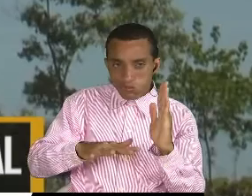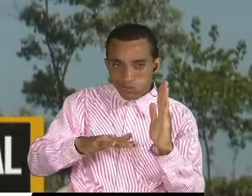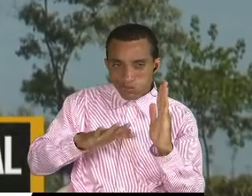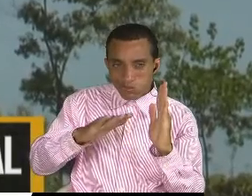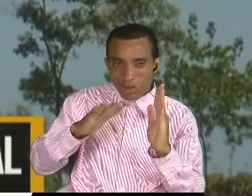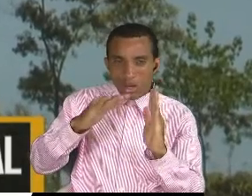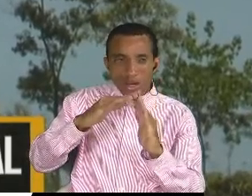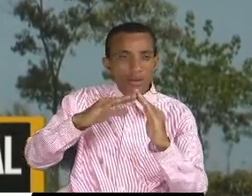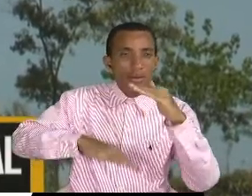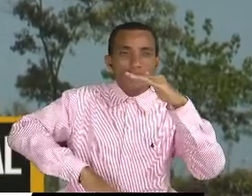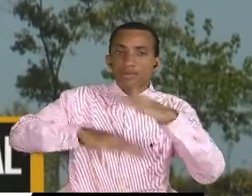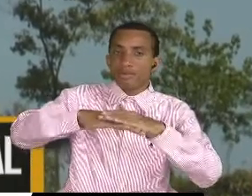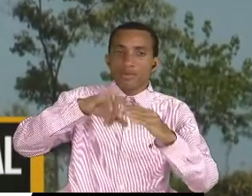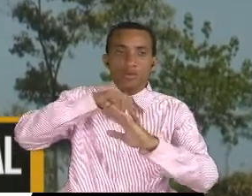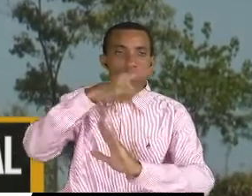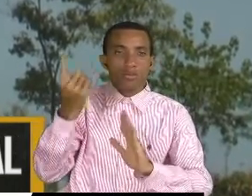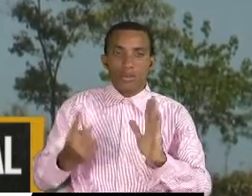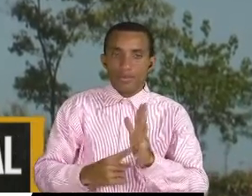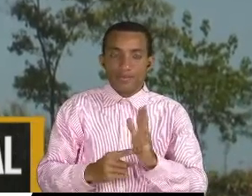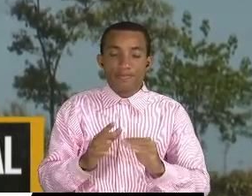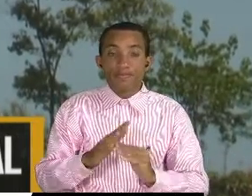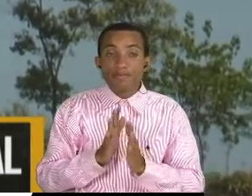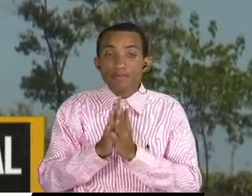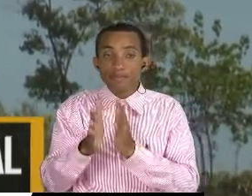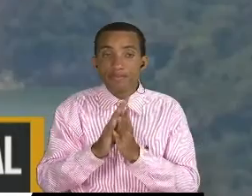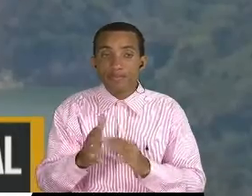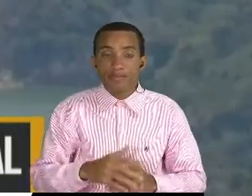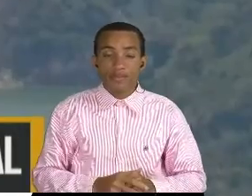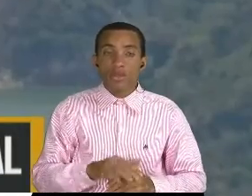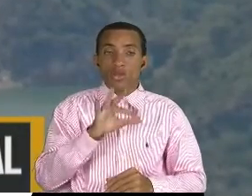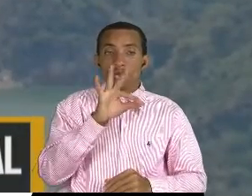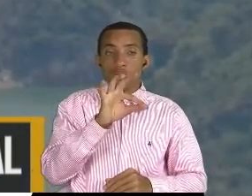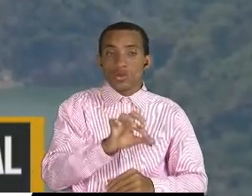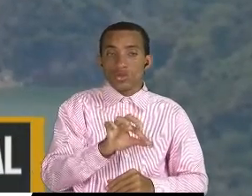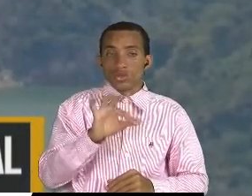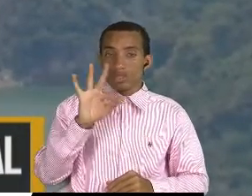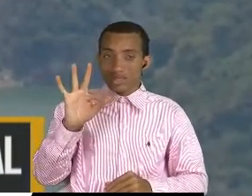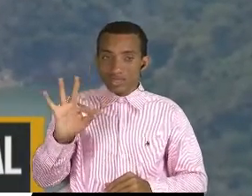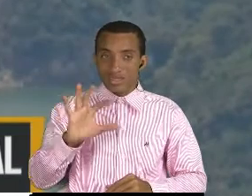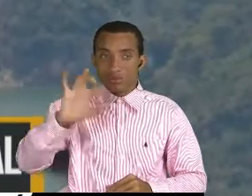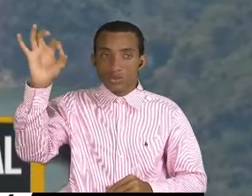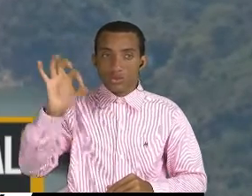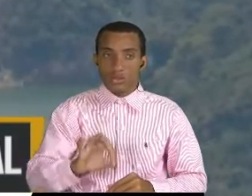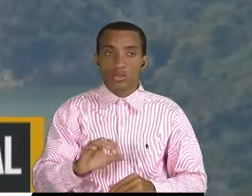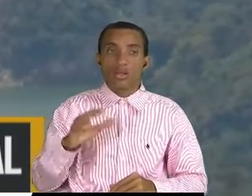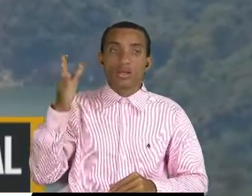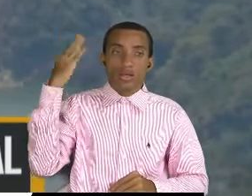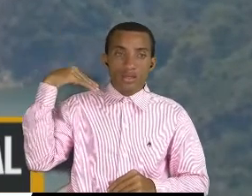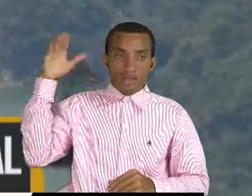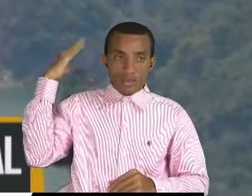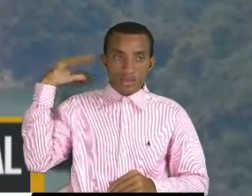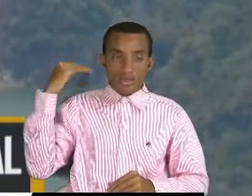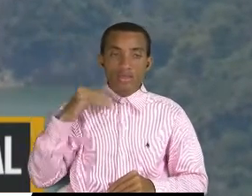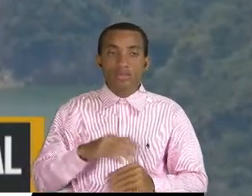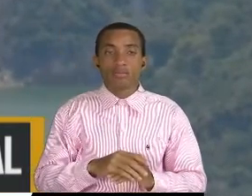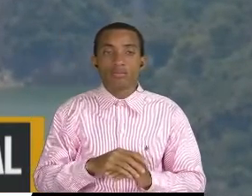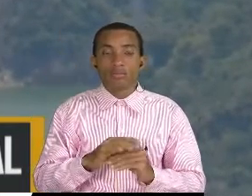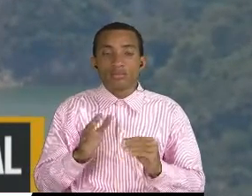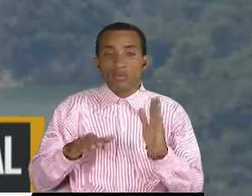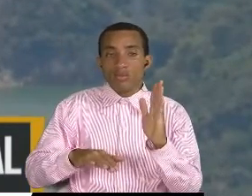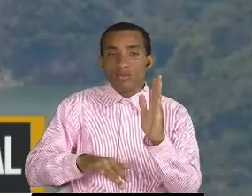la hidroeléctrica, Juan Esteban Flores, en este momento se llenó el 83% del embalse, lo que en otros tiempos quiere decir que la capacidad de